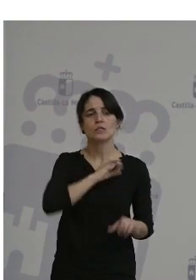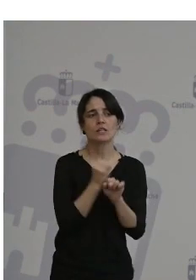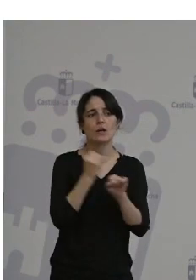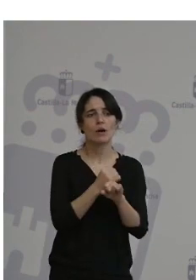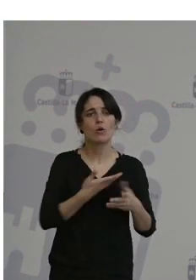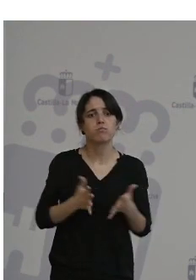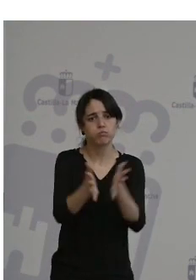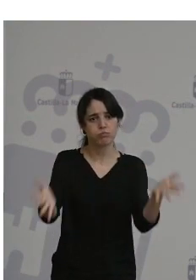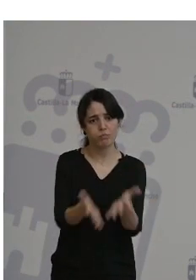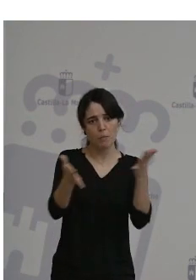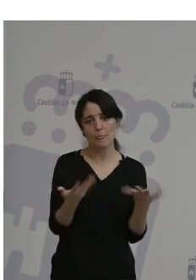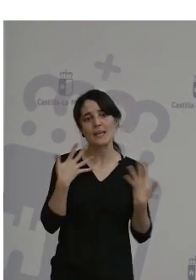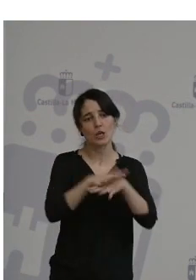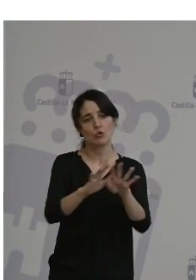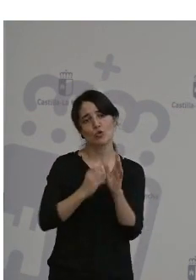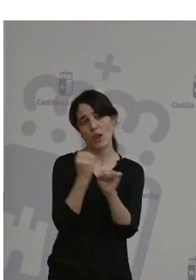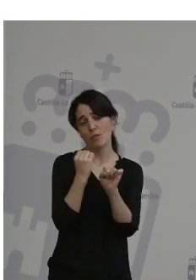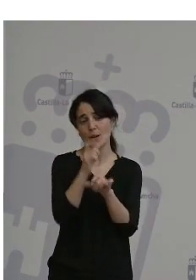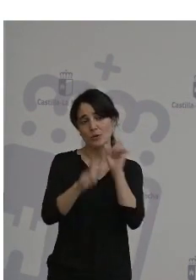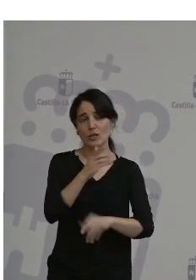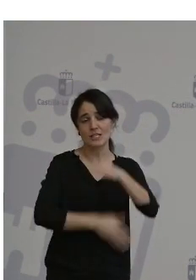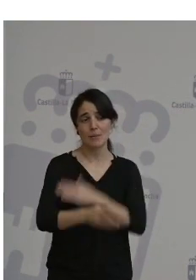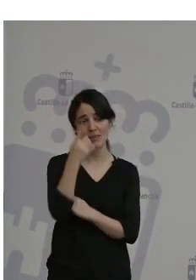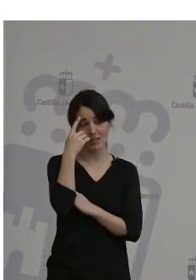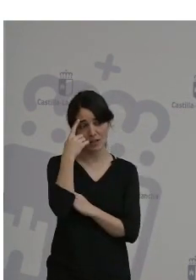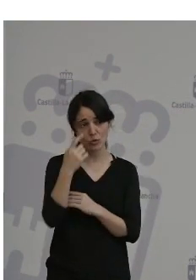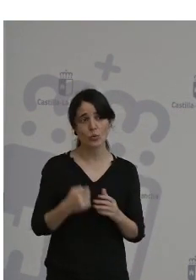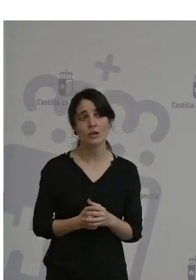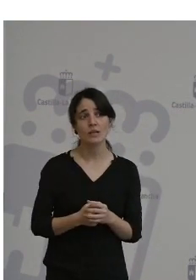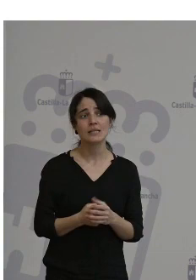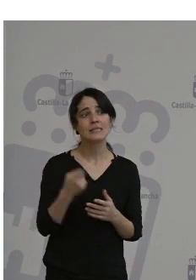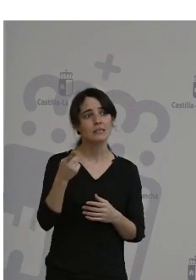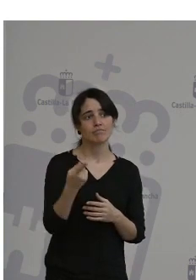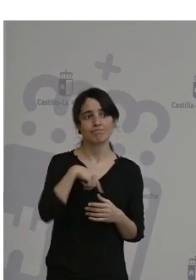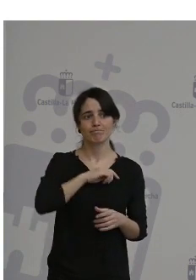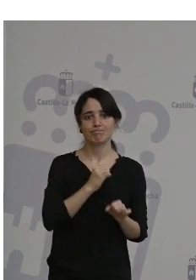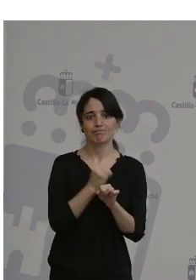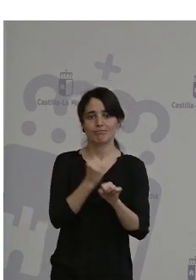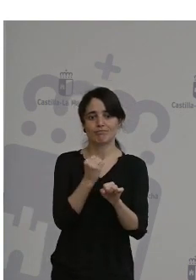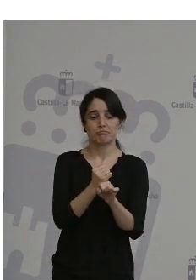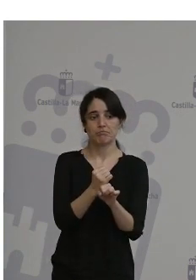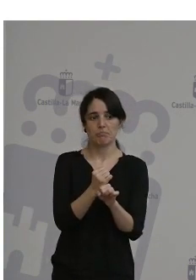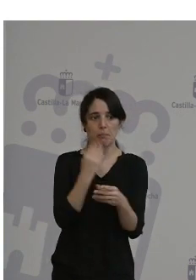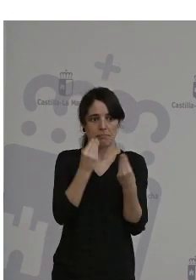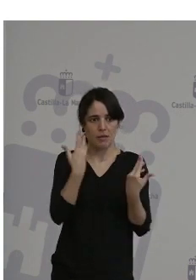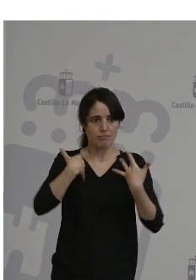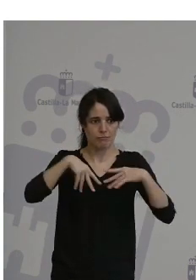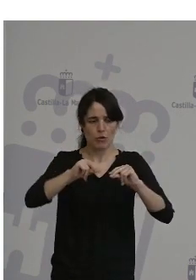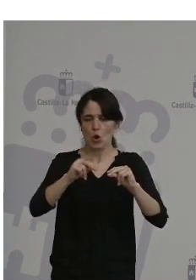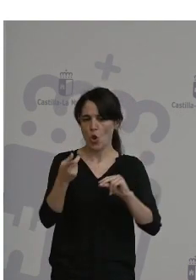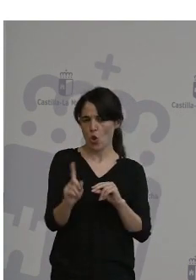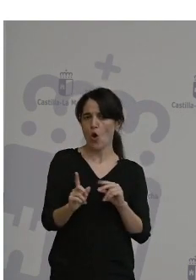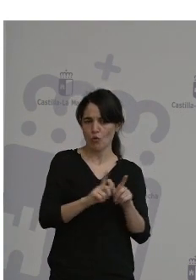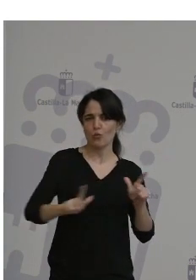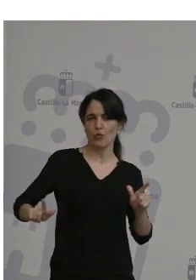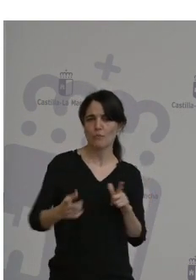inclusión laboral de las personas con discapacidad intelectual dista mucho de considerarse finalizada siendo muy